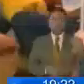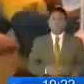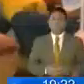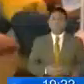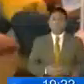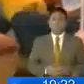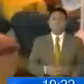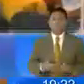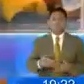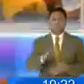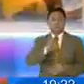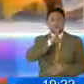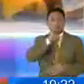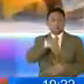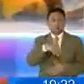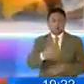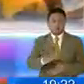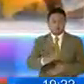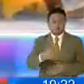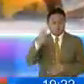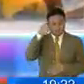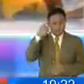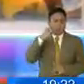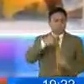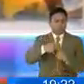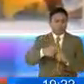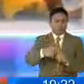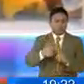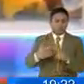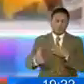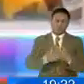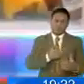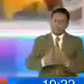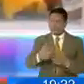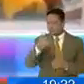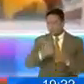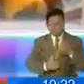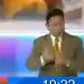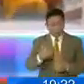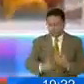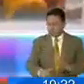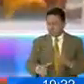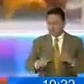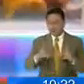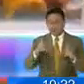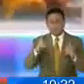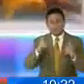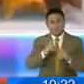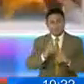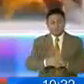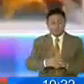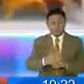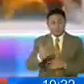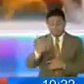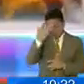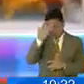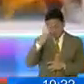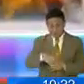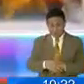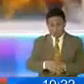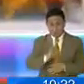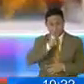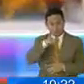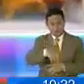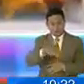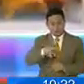Siempre hay que tener un positivismo, pese a las penas, pese a lo duro que es llevar un diagnóstico, siempre hay que